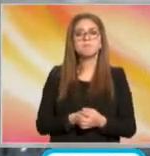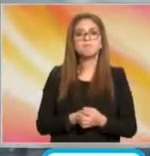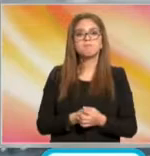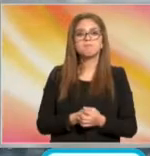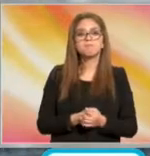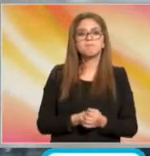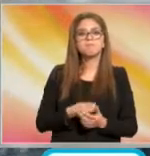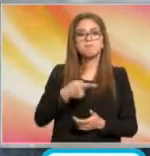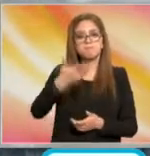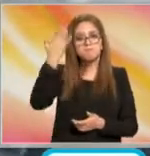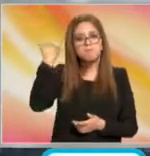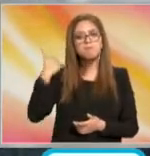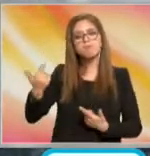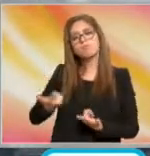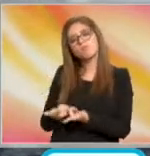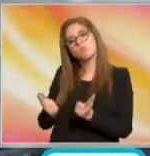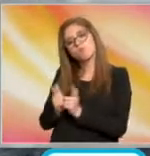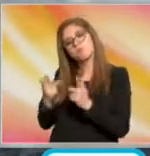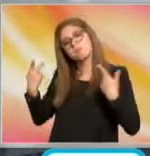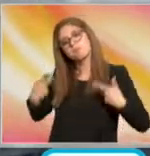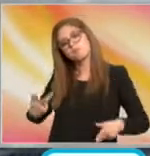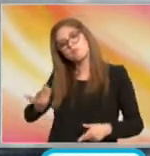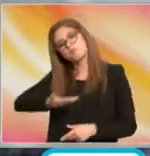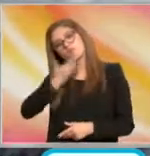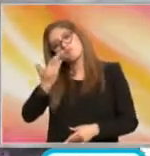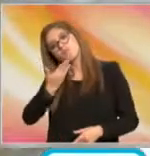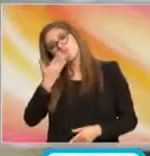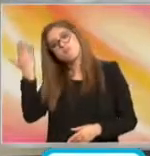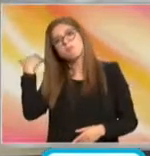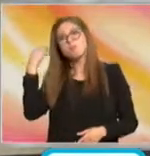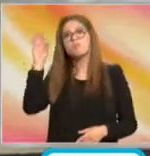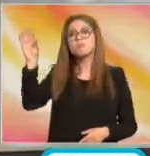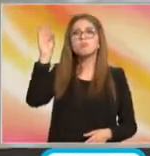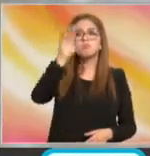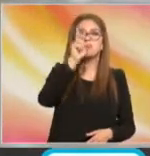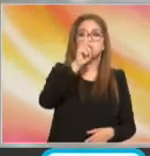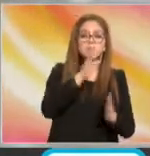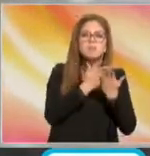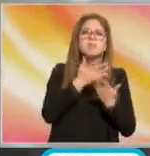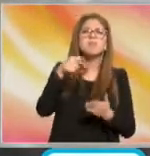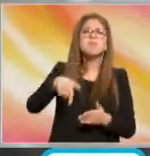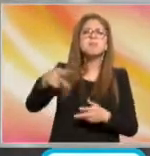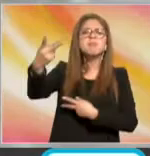ese grupo de libreros, que gran grupo, que son más de 30 librerías, ¿no? ¿Qué busca la gente?